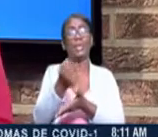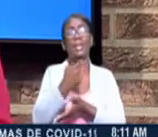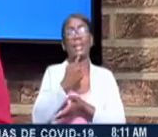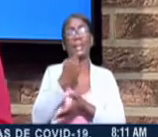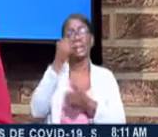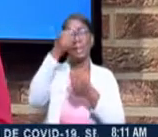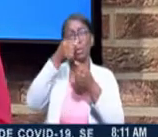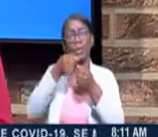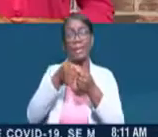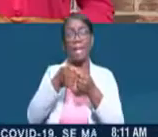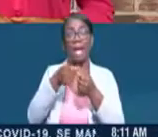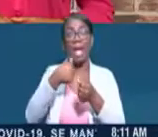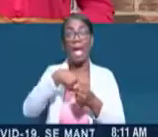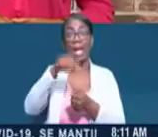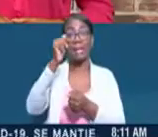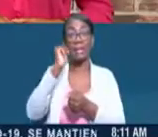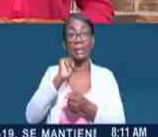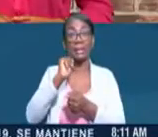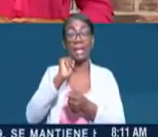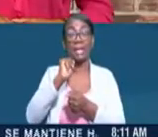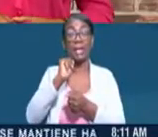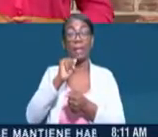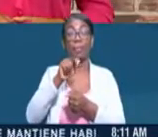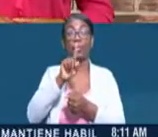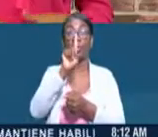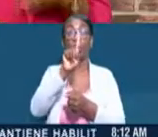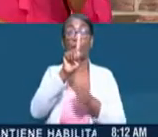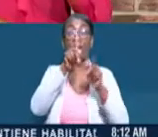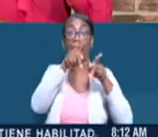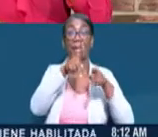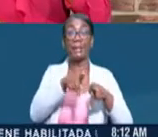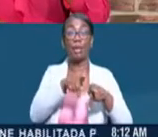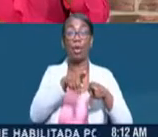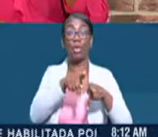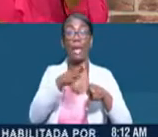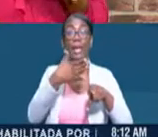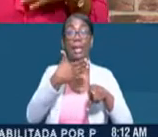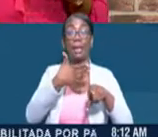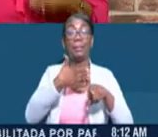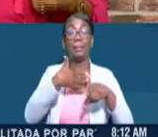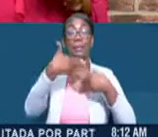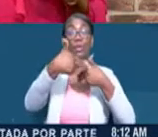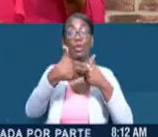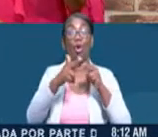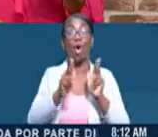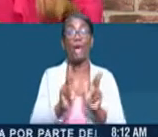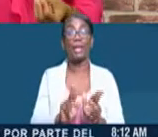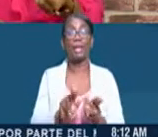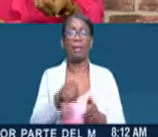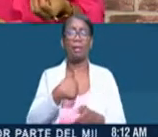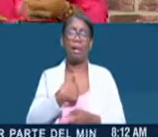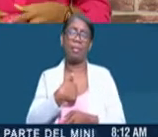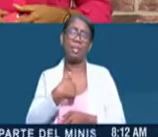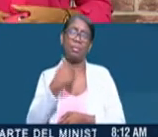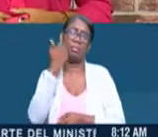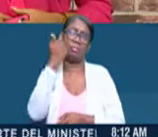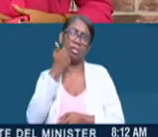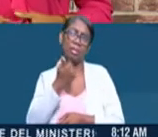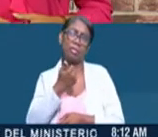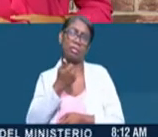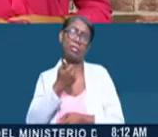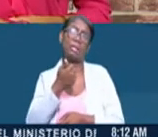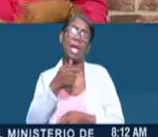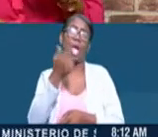día de ayer se dio a conocer la detección de una persona en mi tierra, en La Chorrera. Debo decir que eso me pone un poco triste, porque los chorreranos